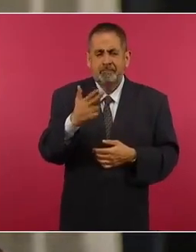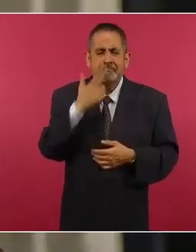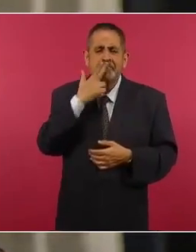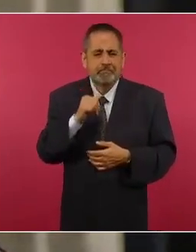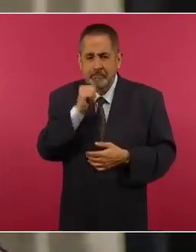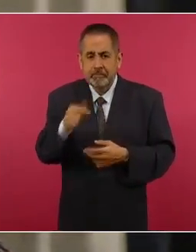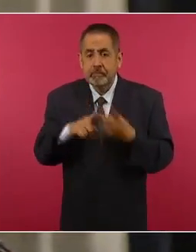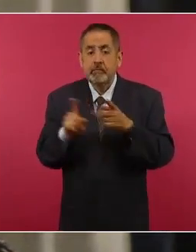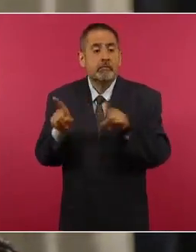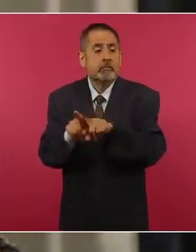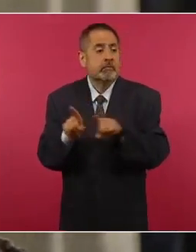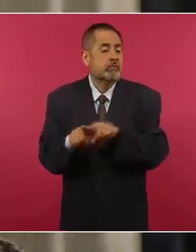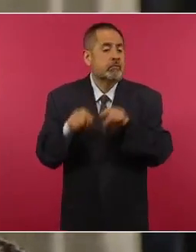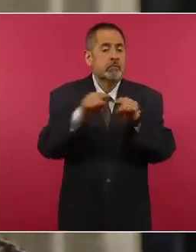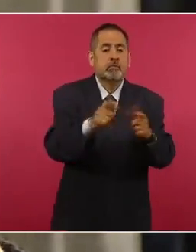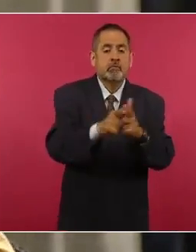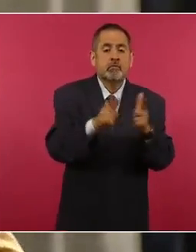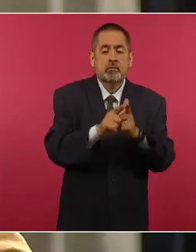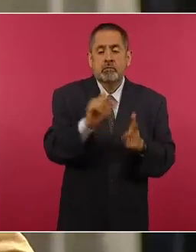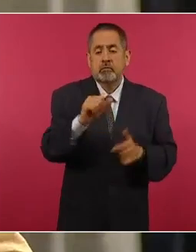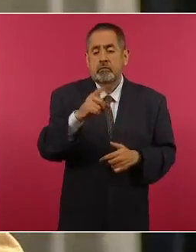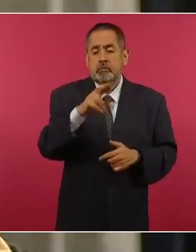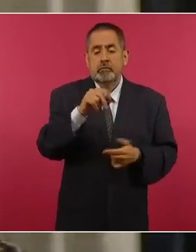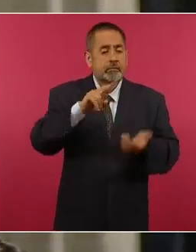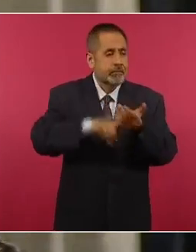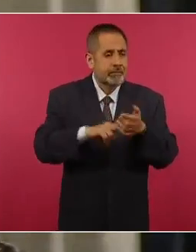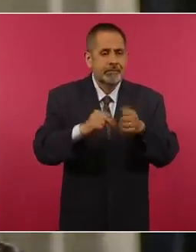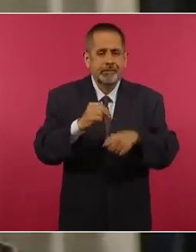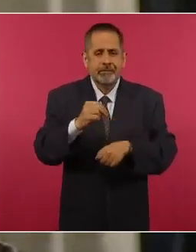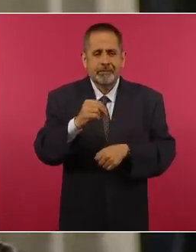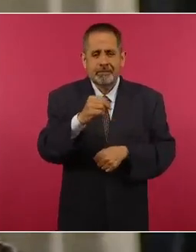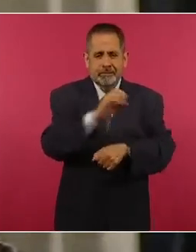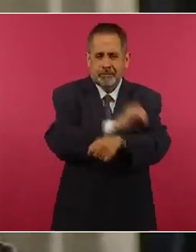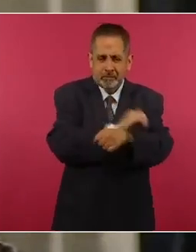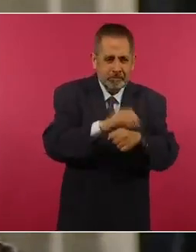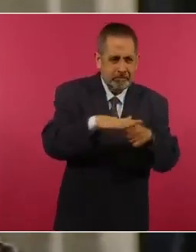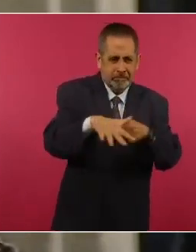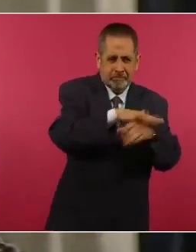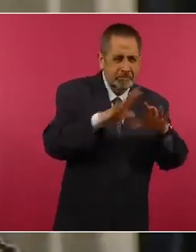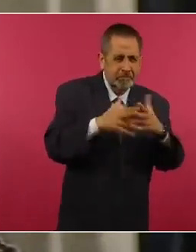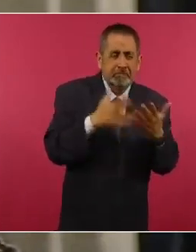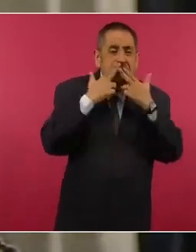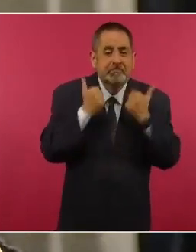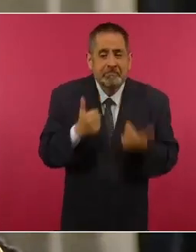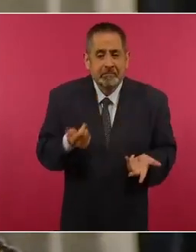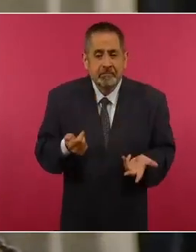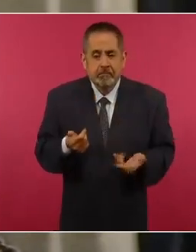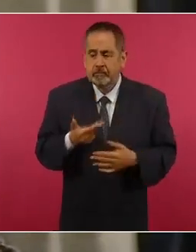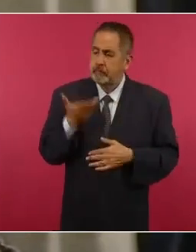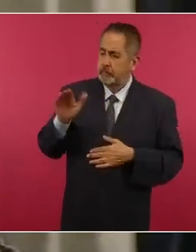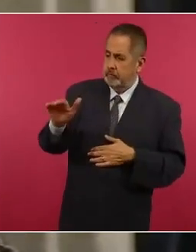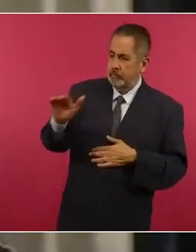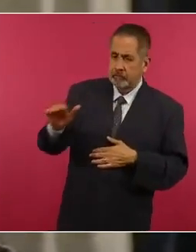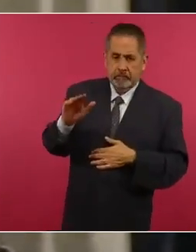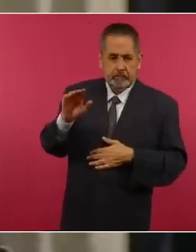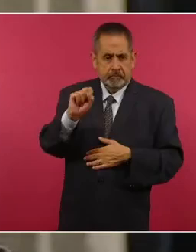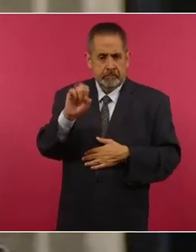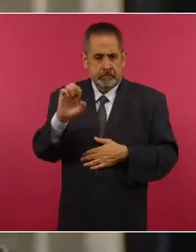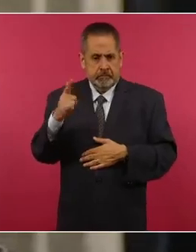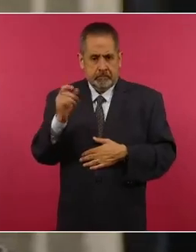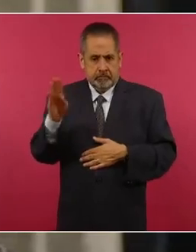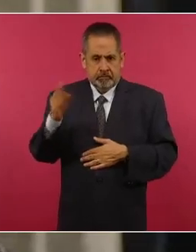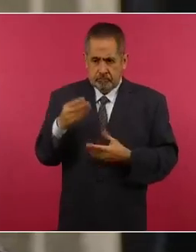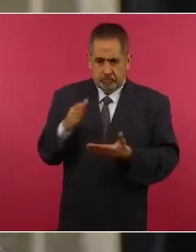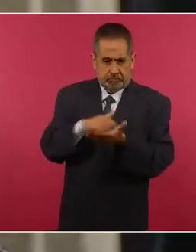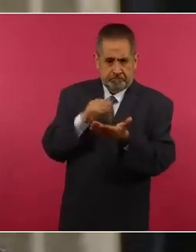Obregón, que le dieron a Grupo Andrade. Por lo anterior, usted le podría solicitar al secretario de Gobernación que si le puedo entregar toda